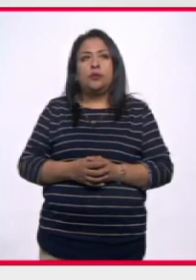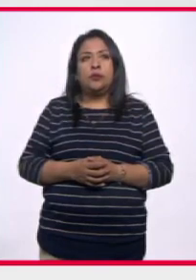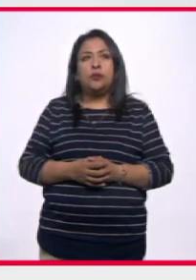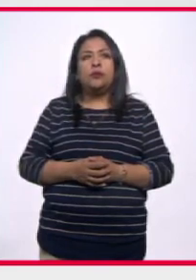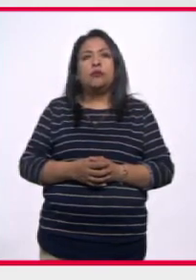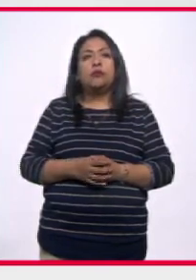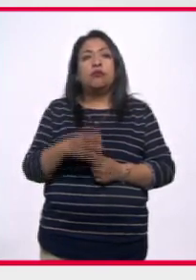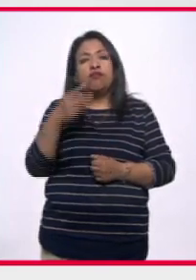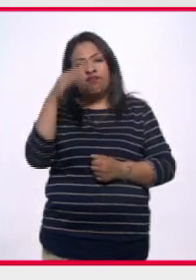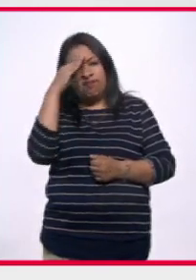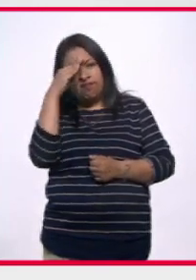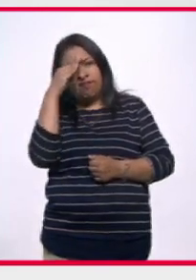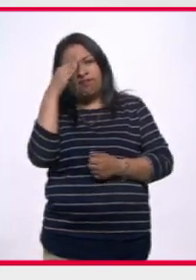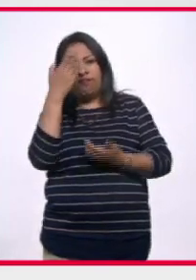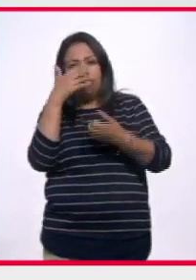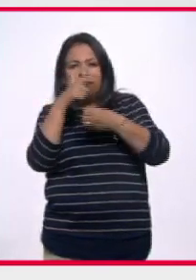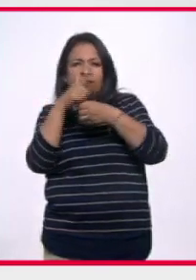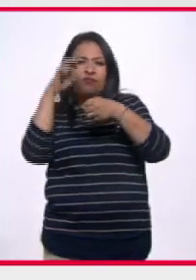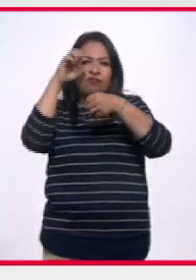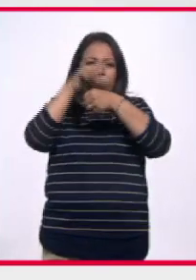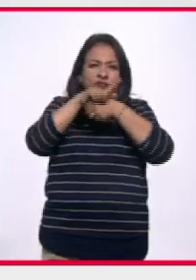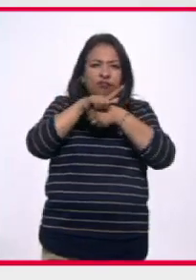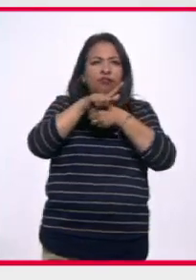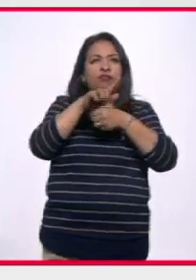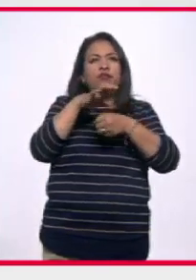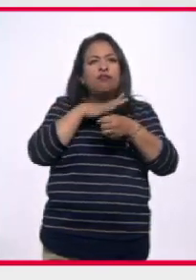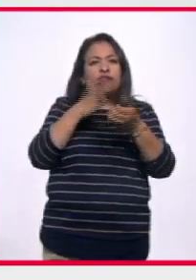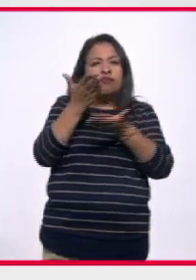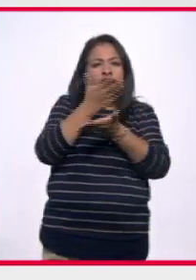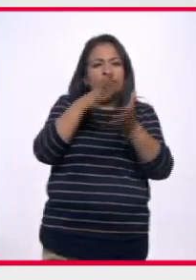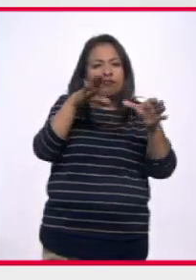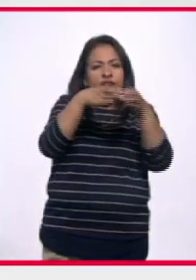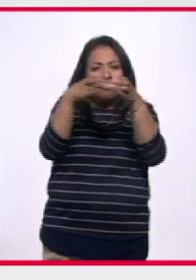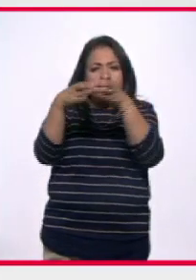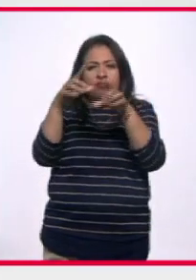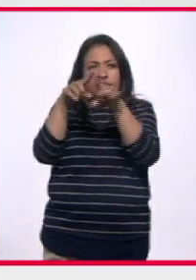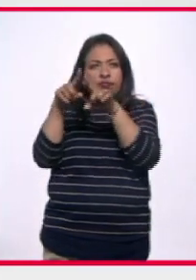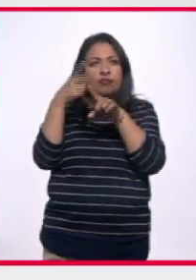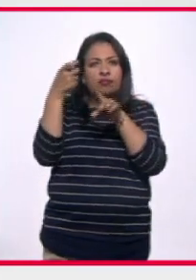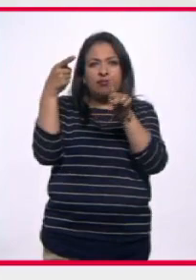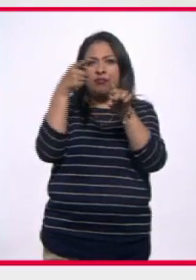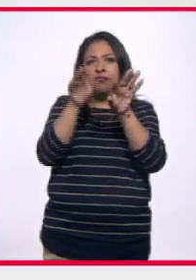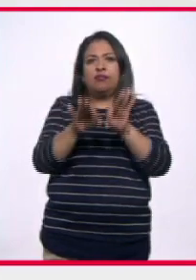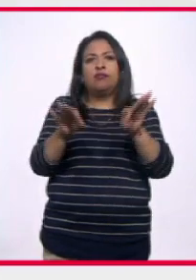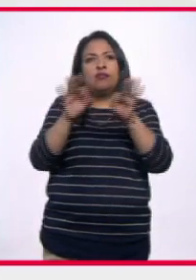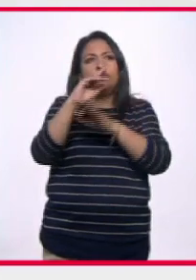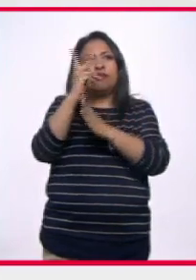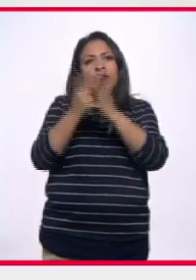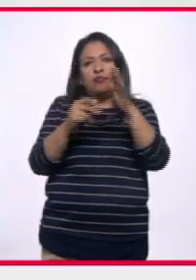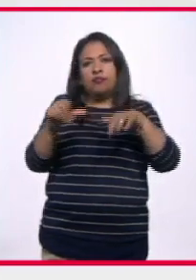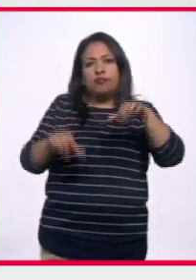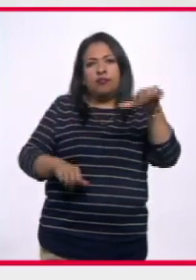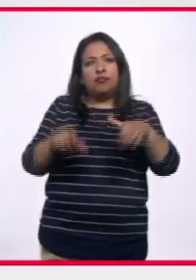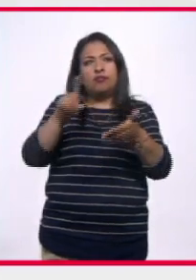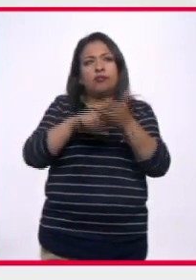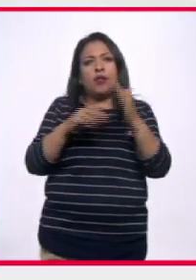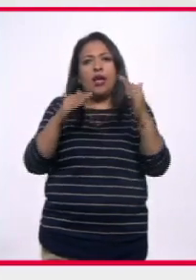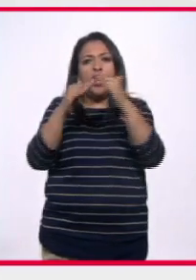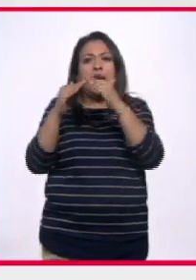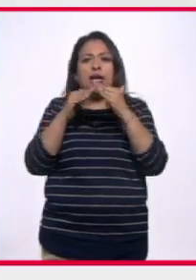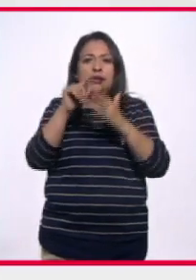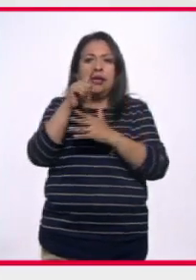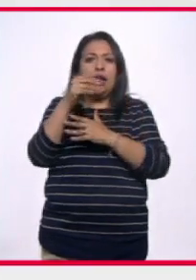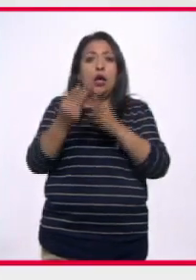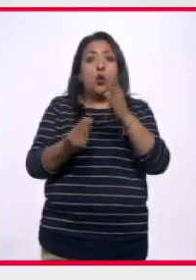generar reflexiones sociales y culturales a través de la interdisciplina es el eje principal del plan de actividades que tiene la casa del lago